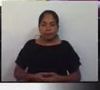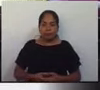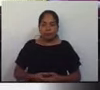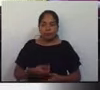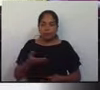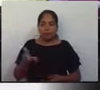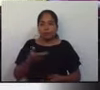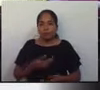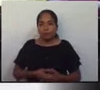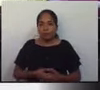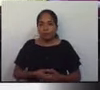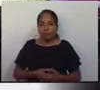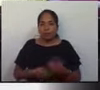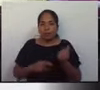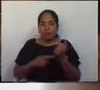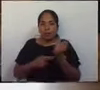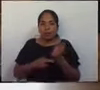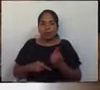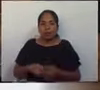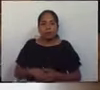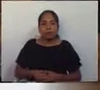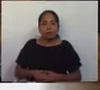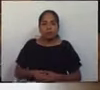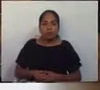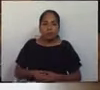Tiene el uso de la palabra el regidor Efraín Aguilar.